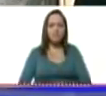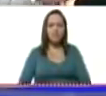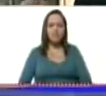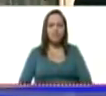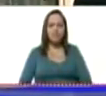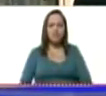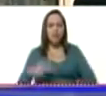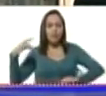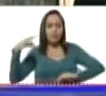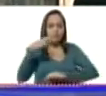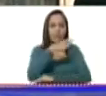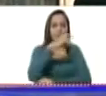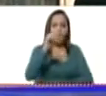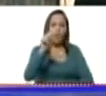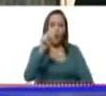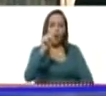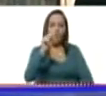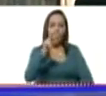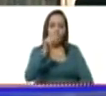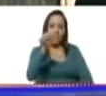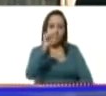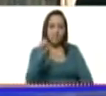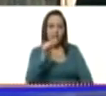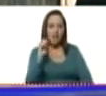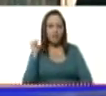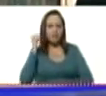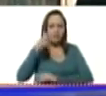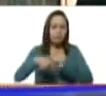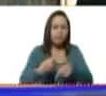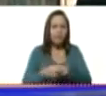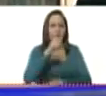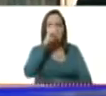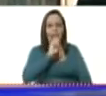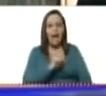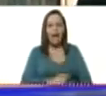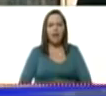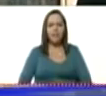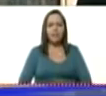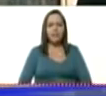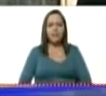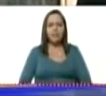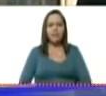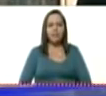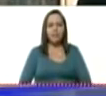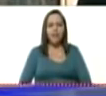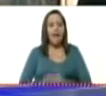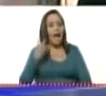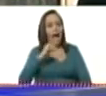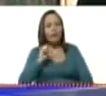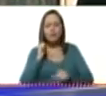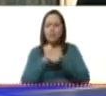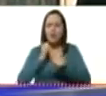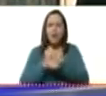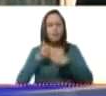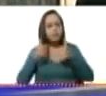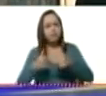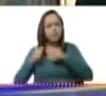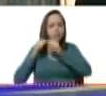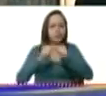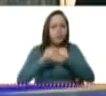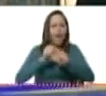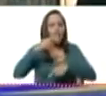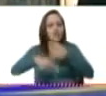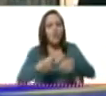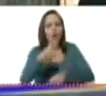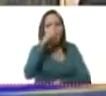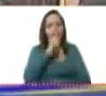Conviasa en estos dos últimos años ha tomado el ritmo más vertiginoso de todos estos años de refundación